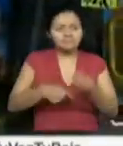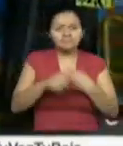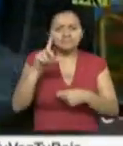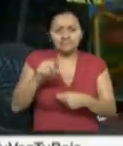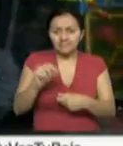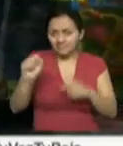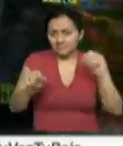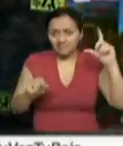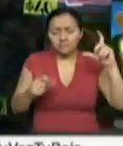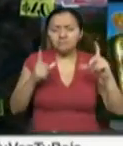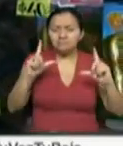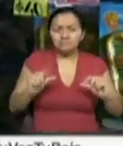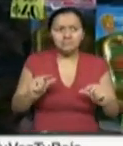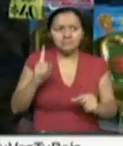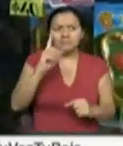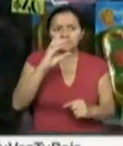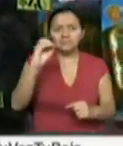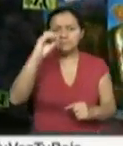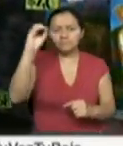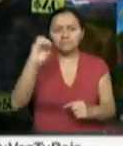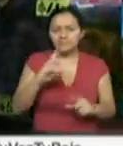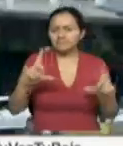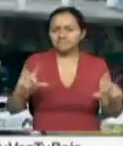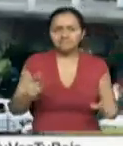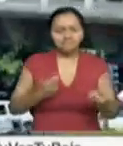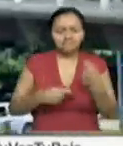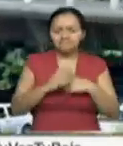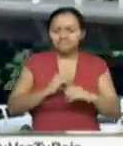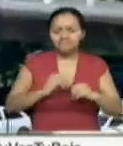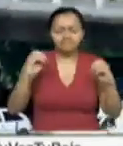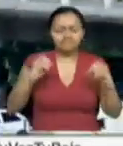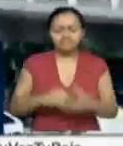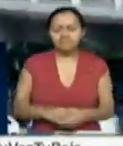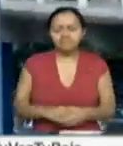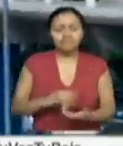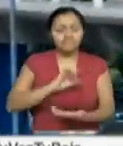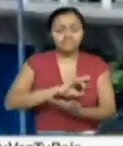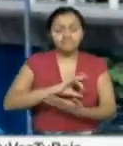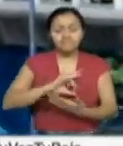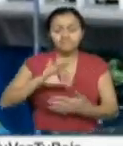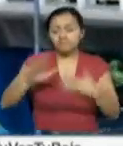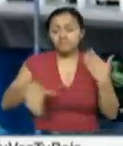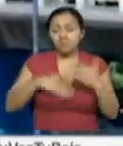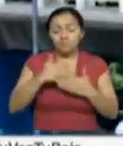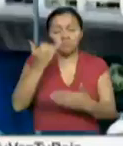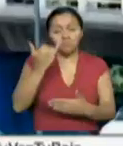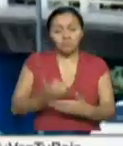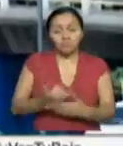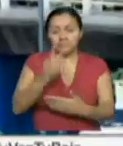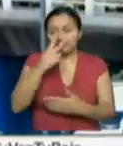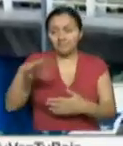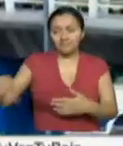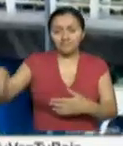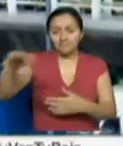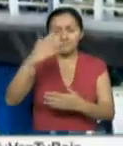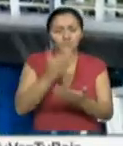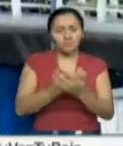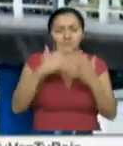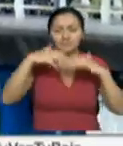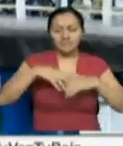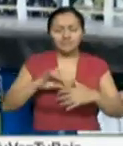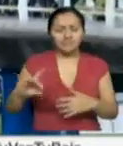Menos. ¿Cuánto menos? 100% menos. Los grandes despidos se han producido en varios sectores de la economía,